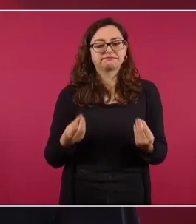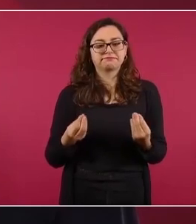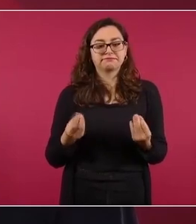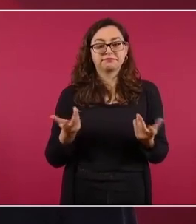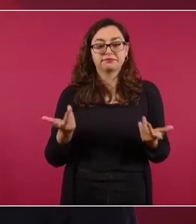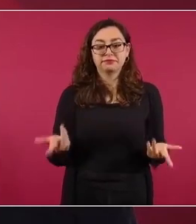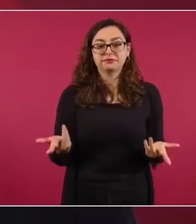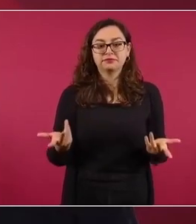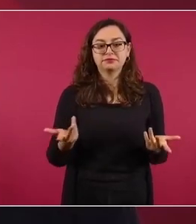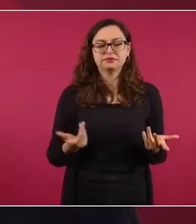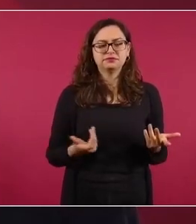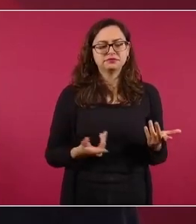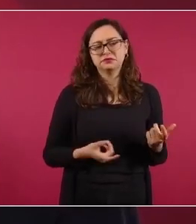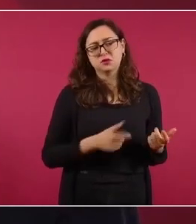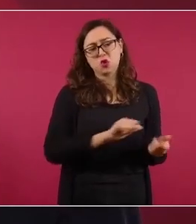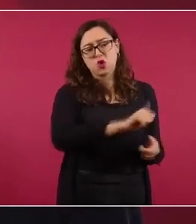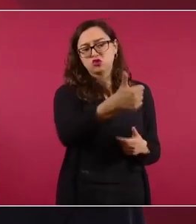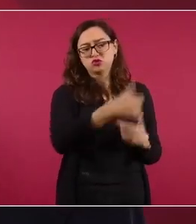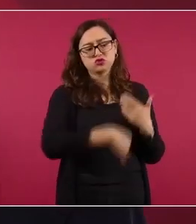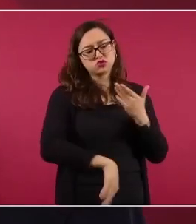piensan distintos, los respeto.